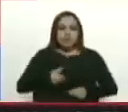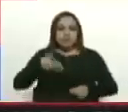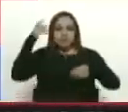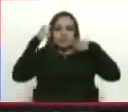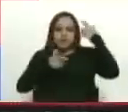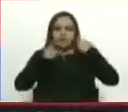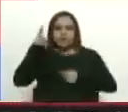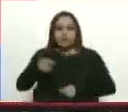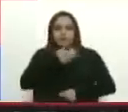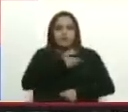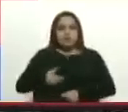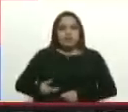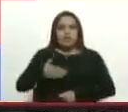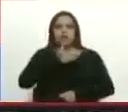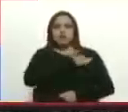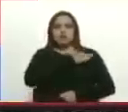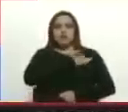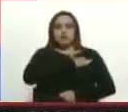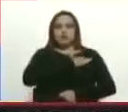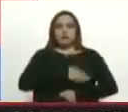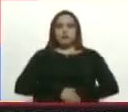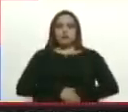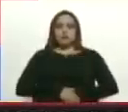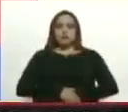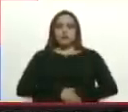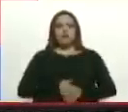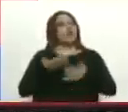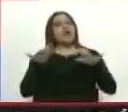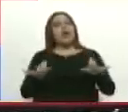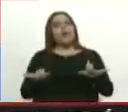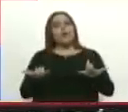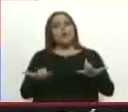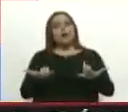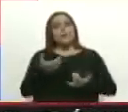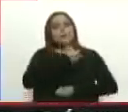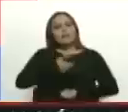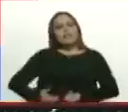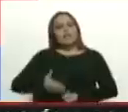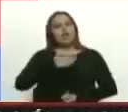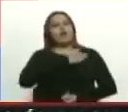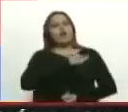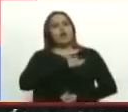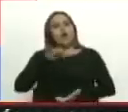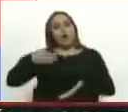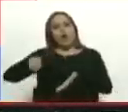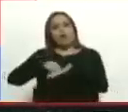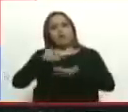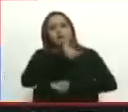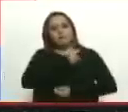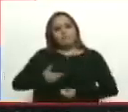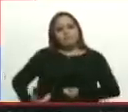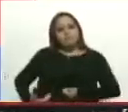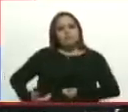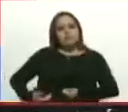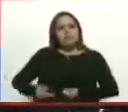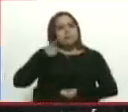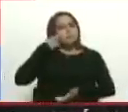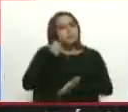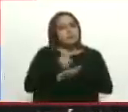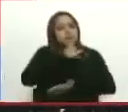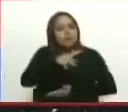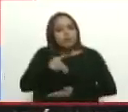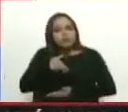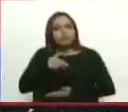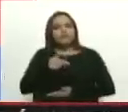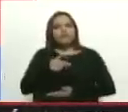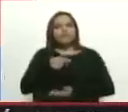presidente Lula. Ahora que el presidente Lula ha retomado el poder, seguramente nosotros veremos en cualquier instante